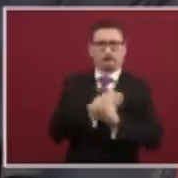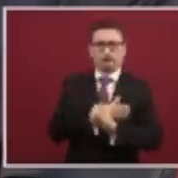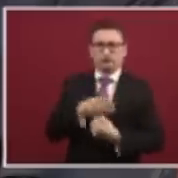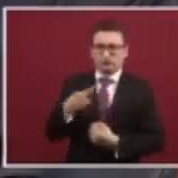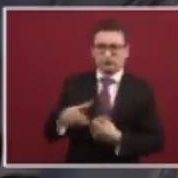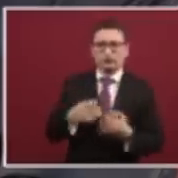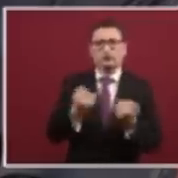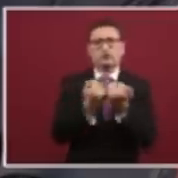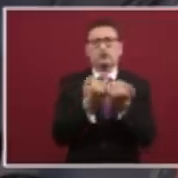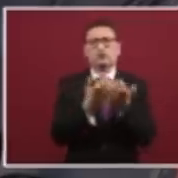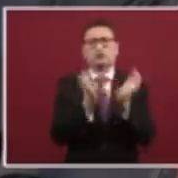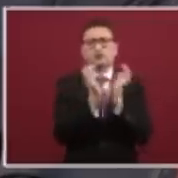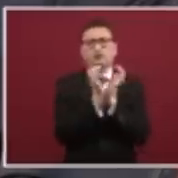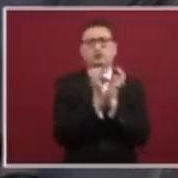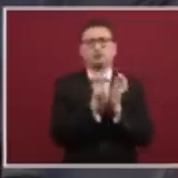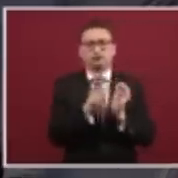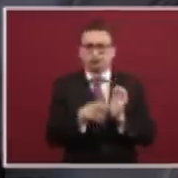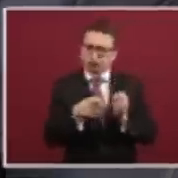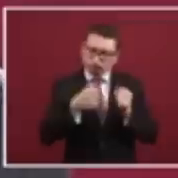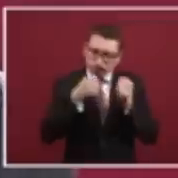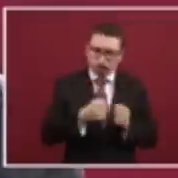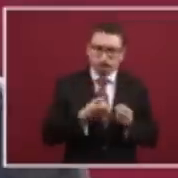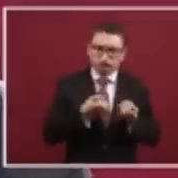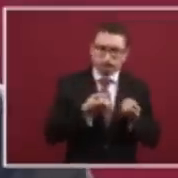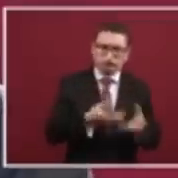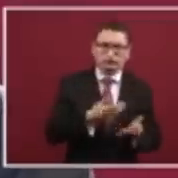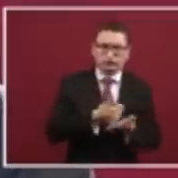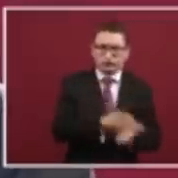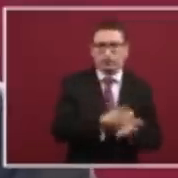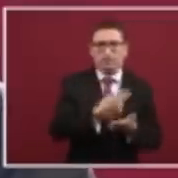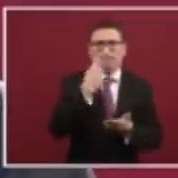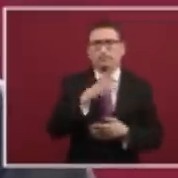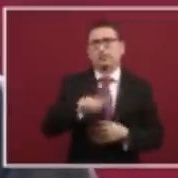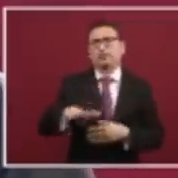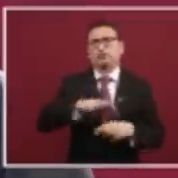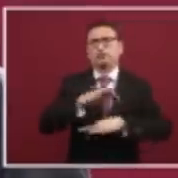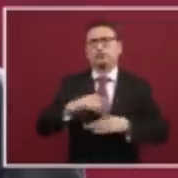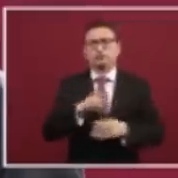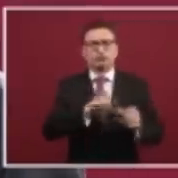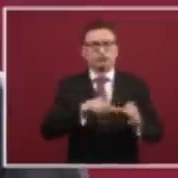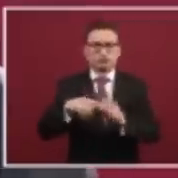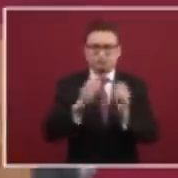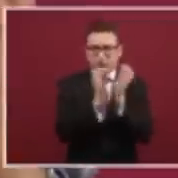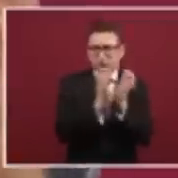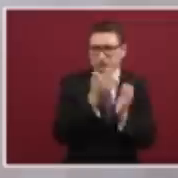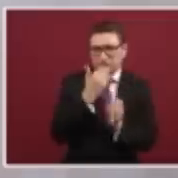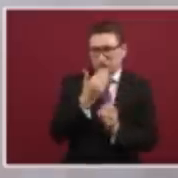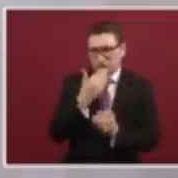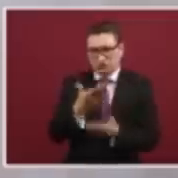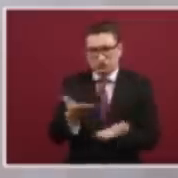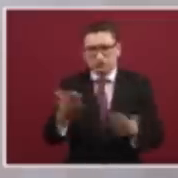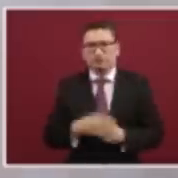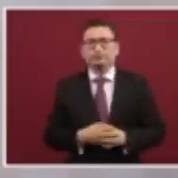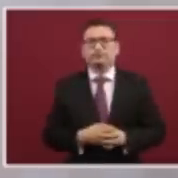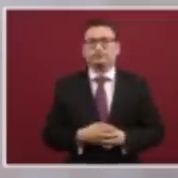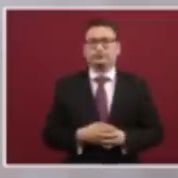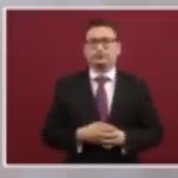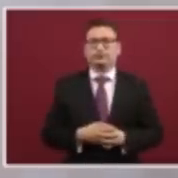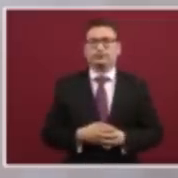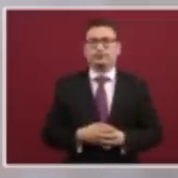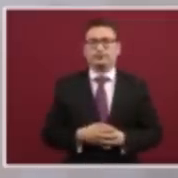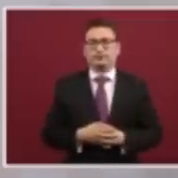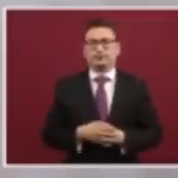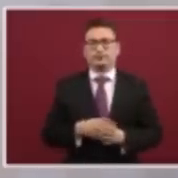el ISSSTE para los derechohabientes y vamos a tener en